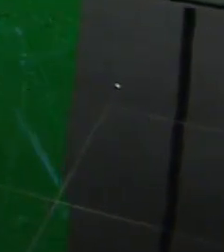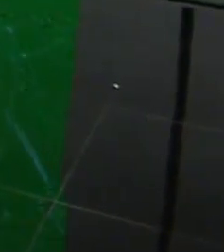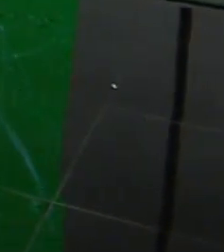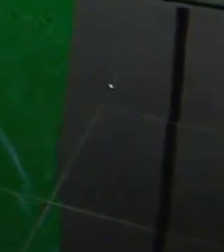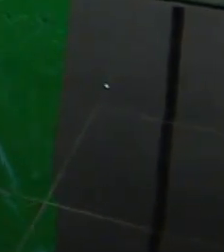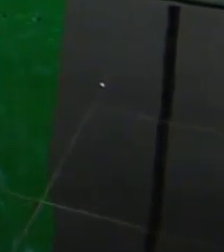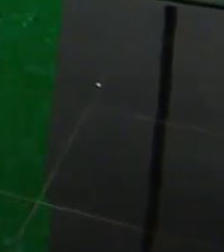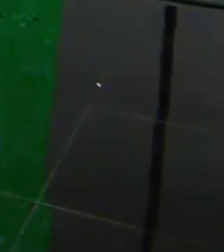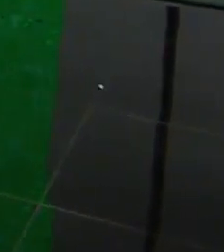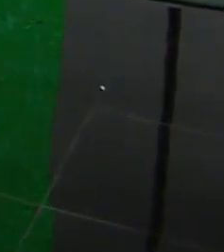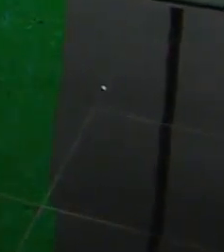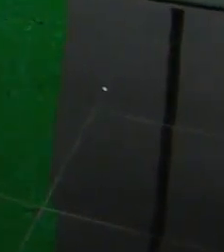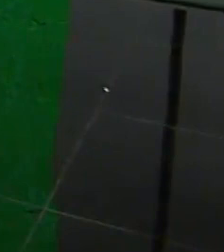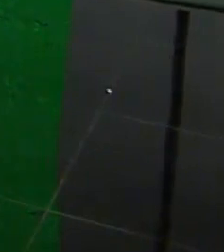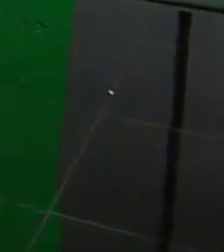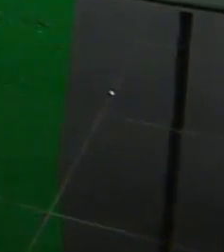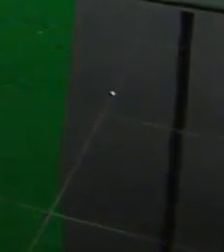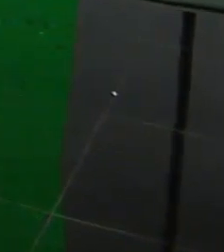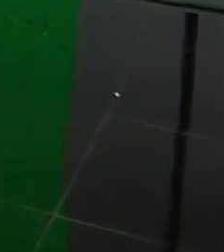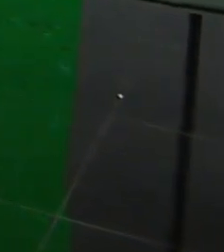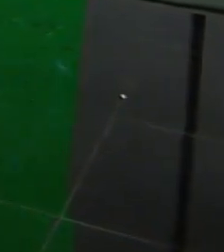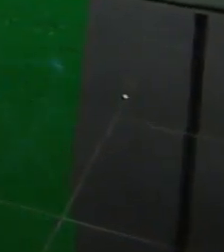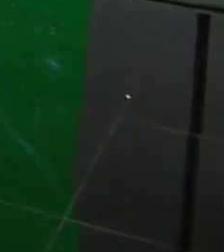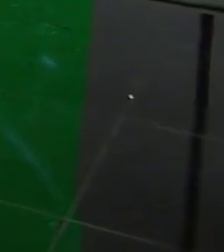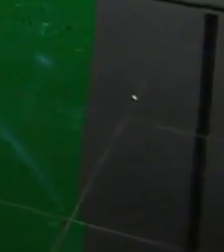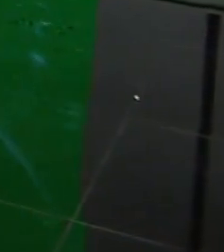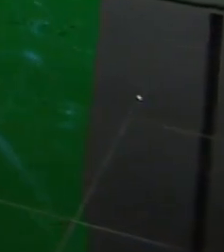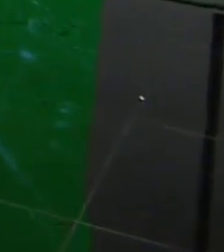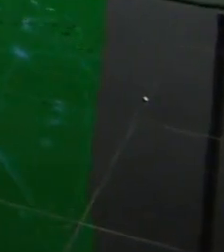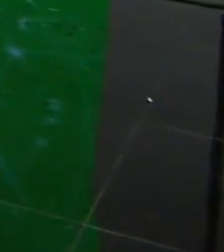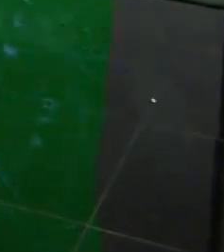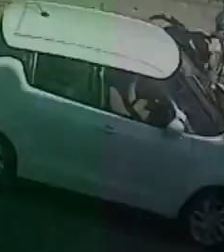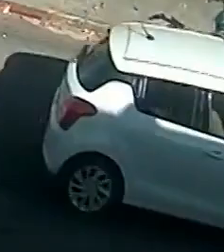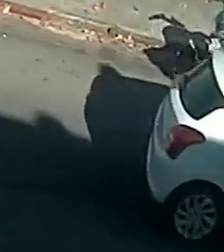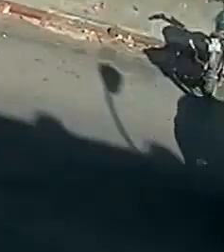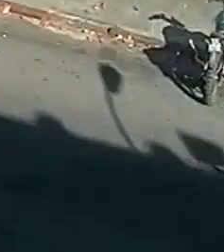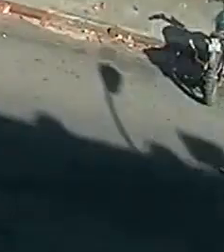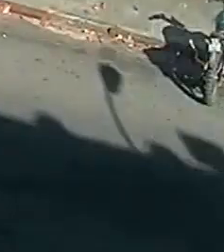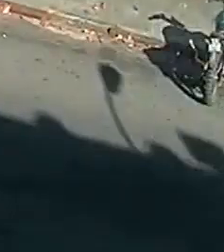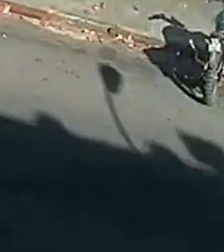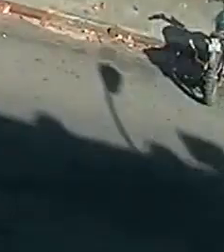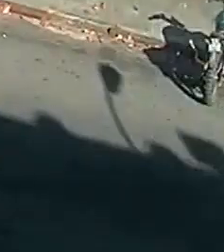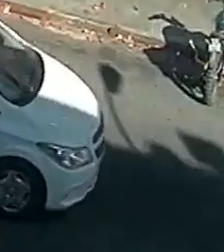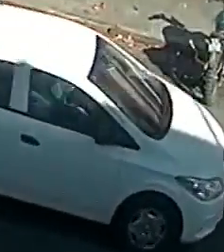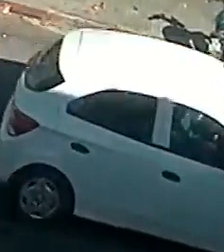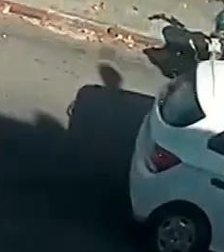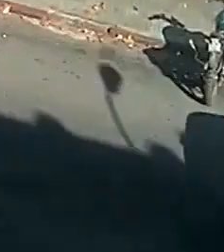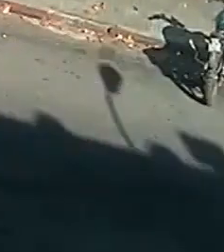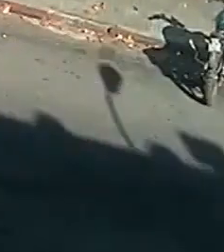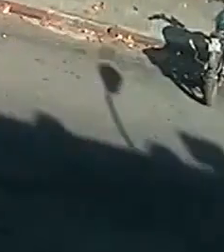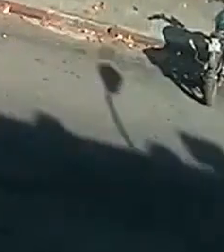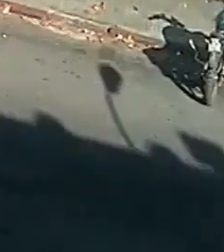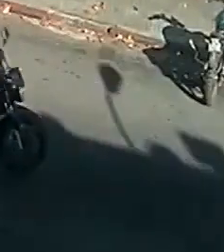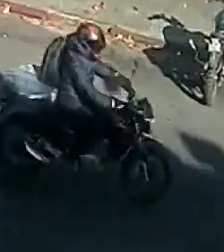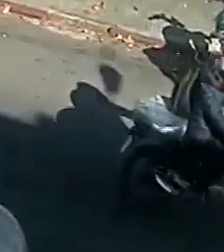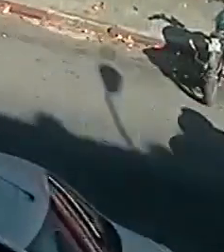está anunciando para esta jornada. Y según Inumet, va a seguir el día con un cielo algo nuboso, nuboso y periodos